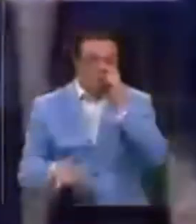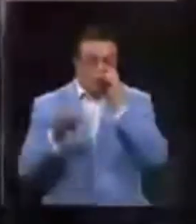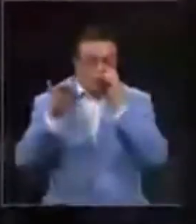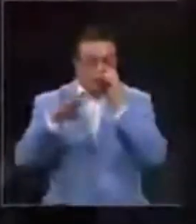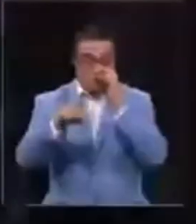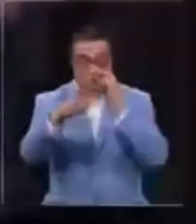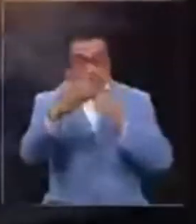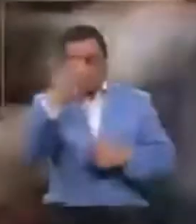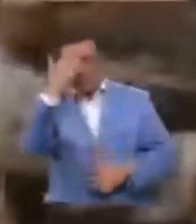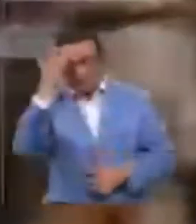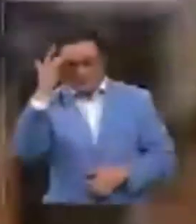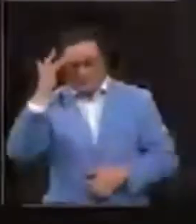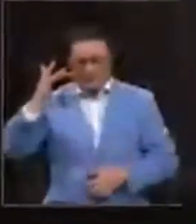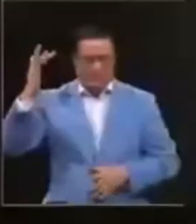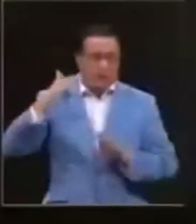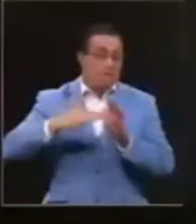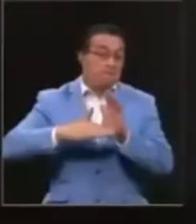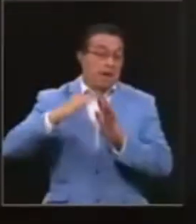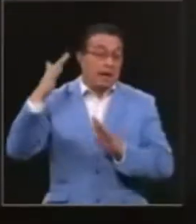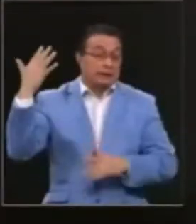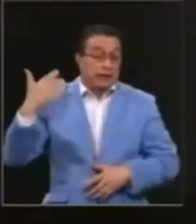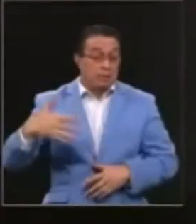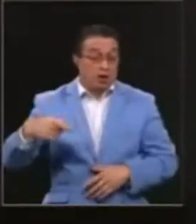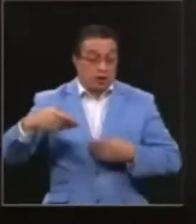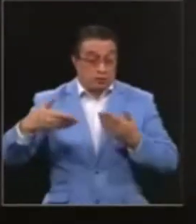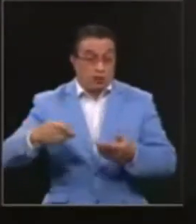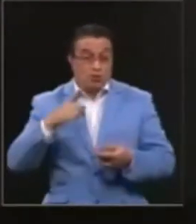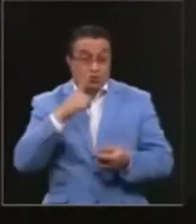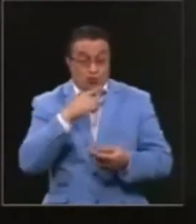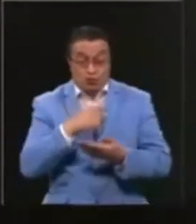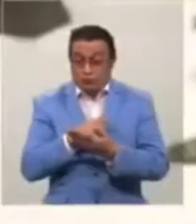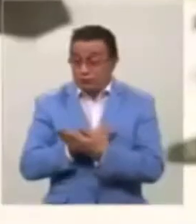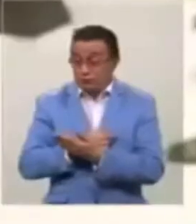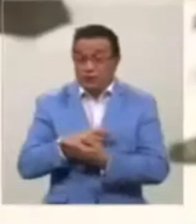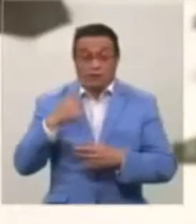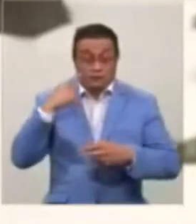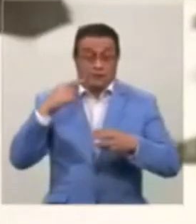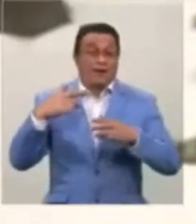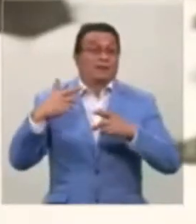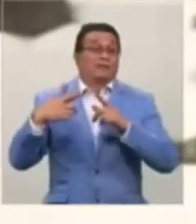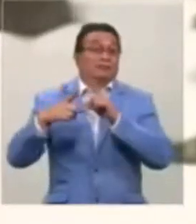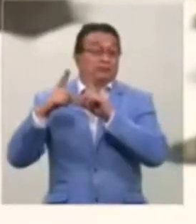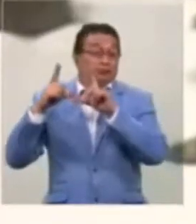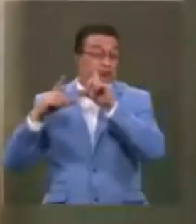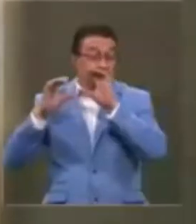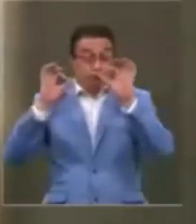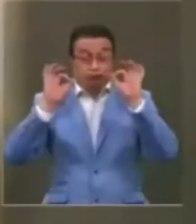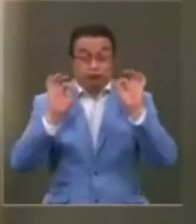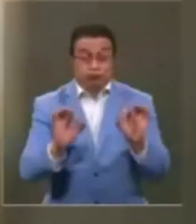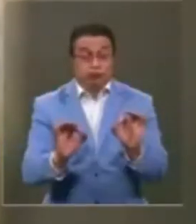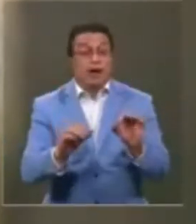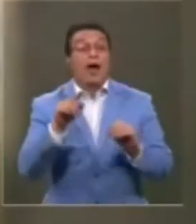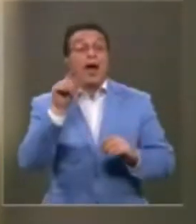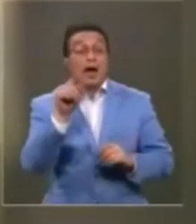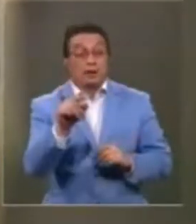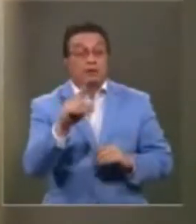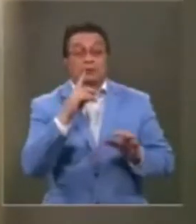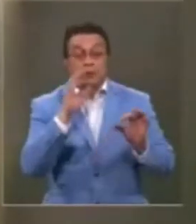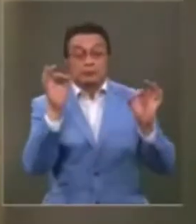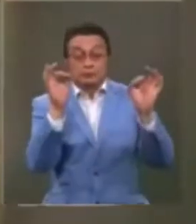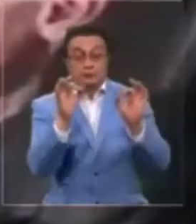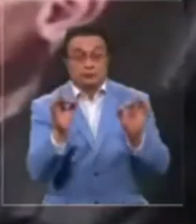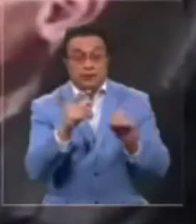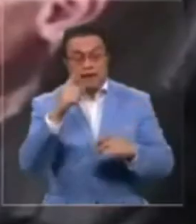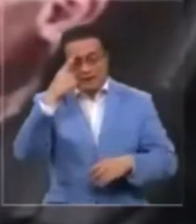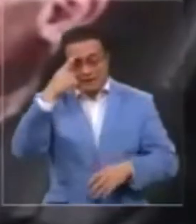Sabemos que fue uno de los genios más importantes del siglo XX y que su legado es indiscutido, pero lo que pocos saben es el detalle de la